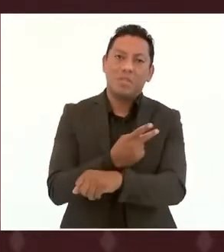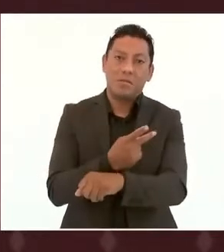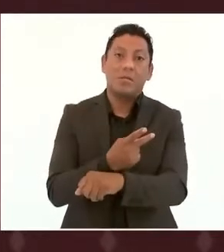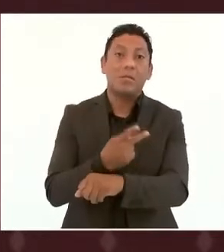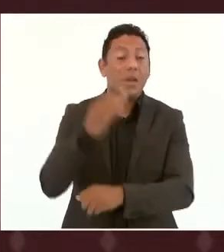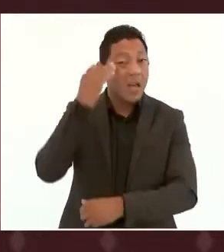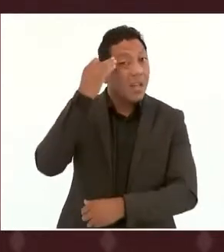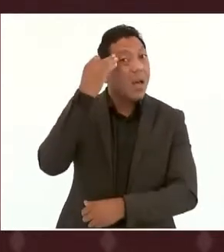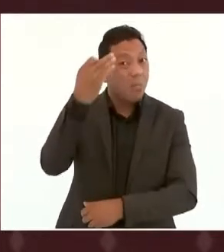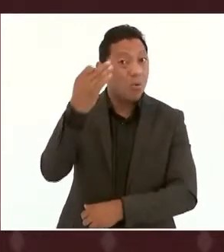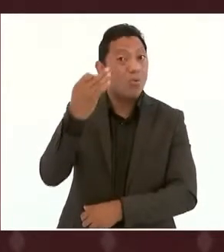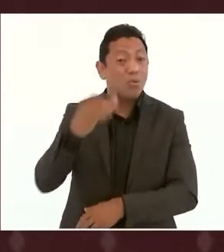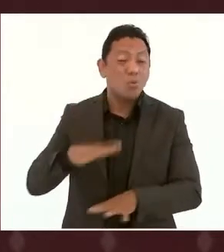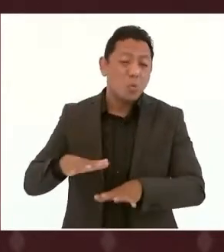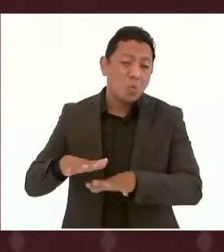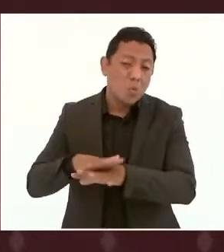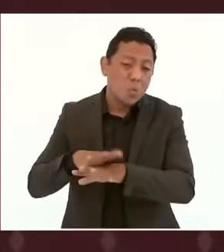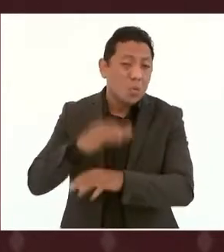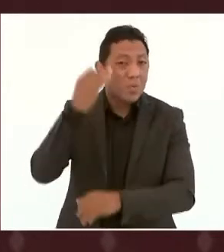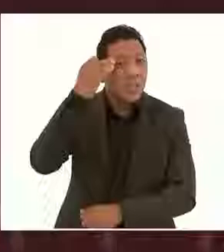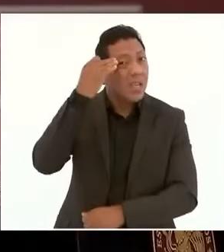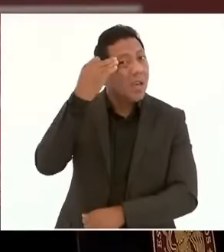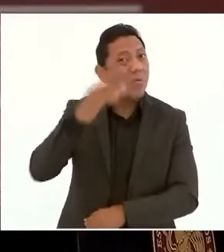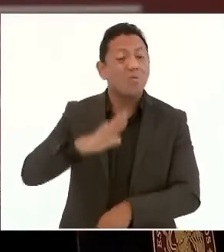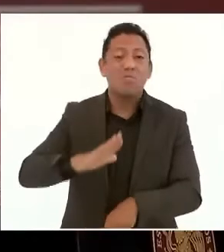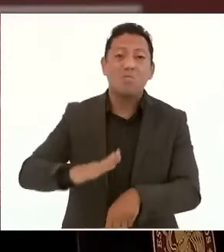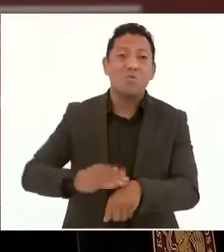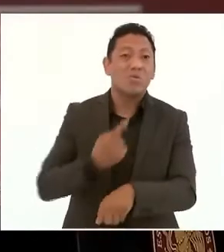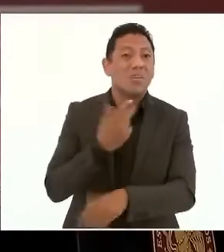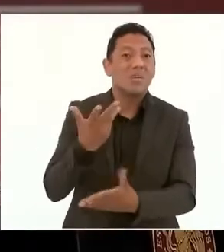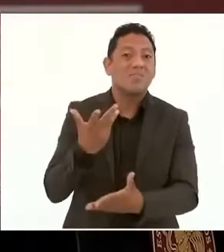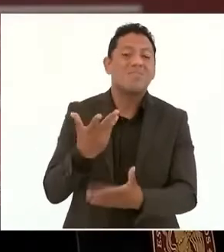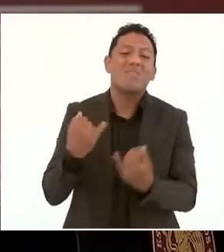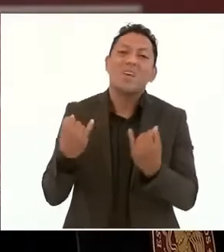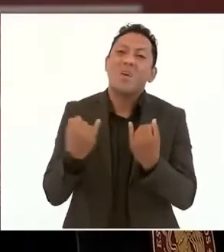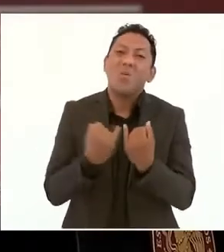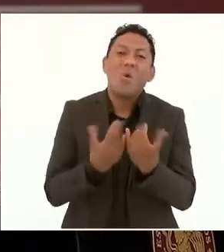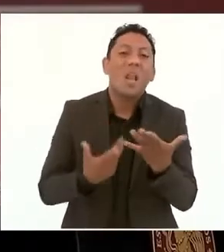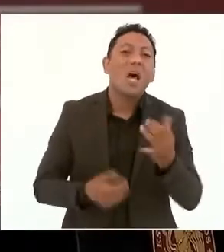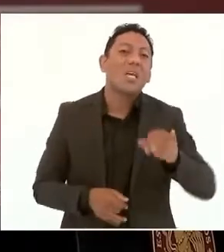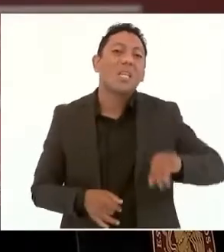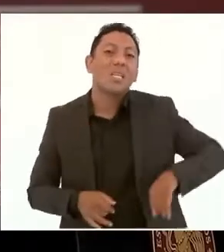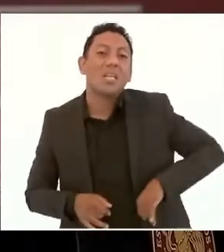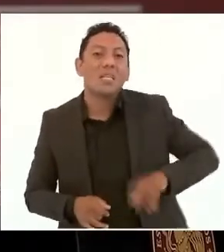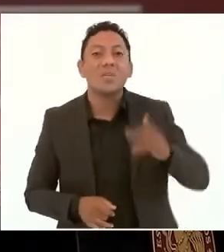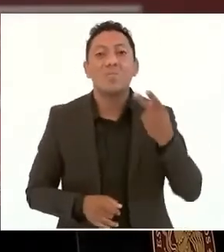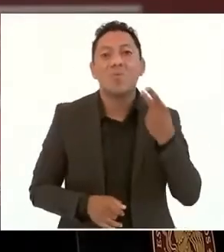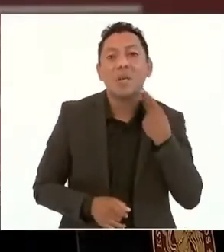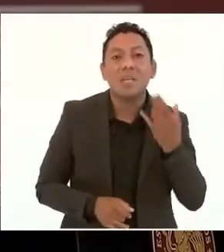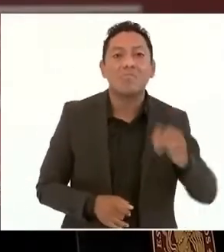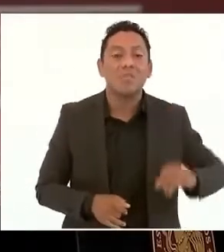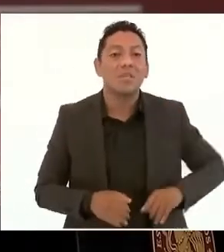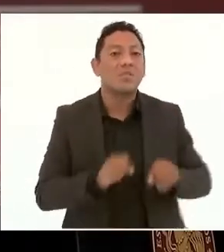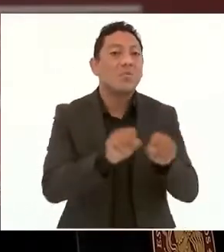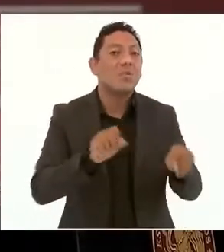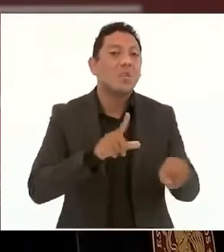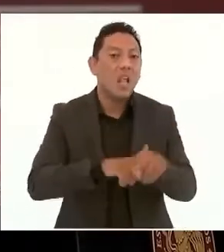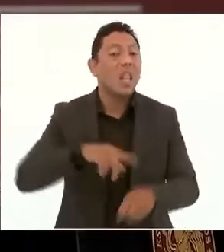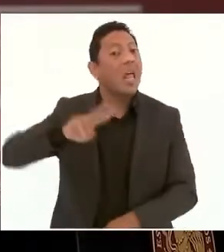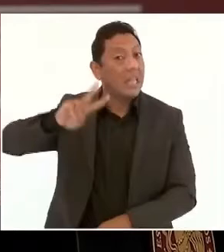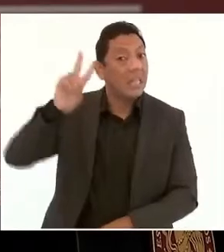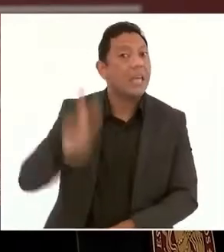Llevó tiempo por razones de índole político y social. Me consta